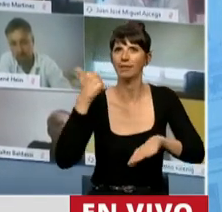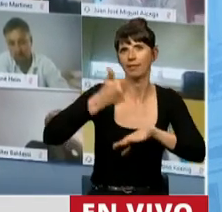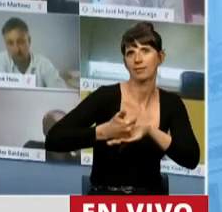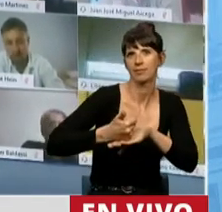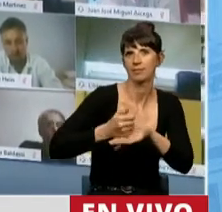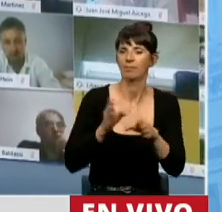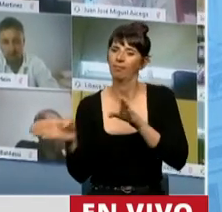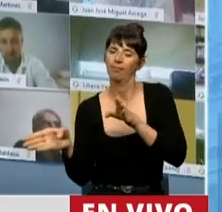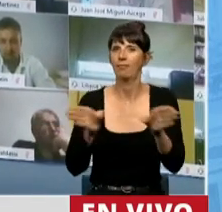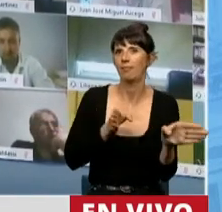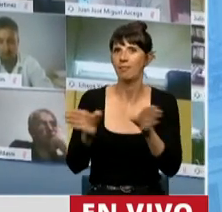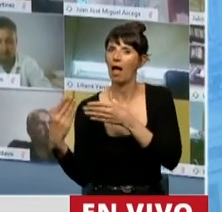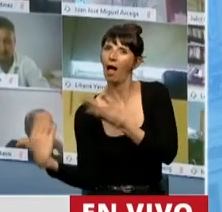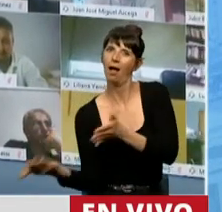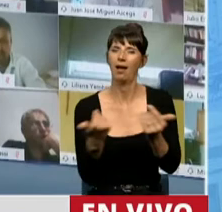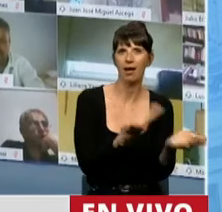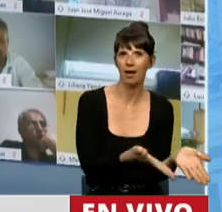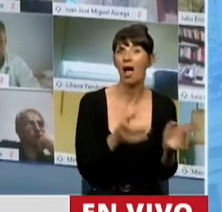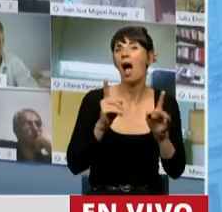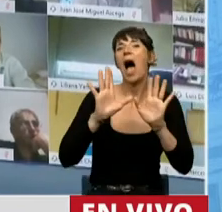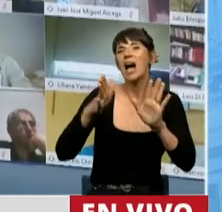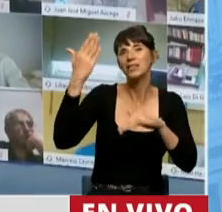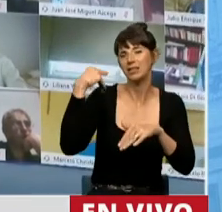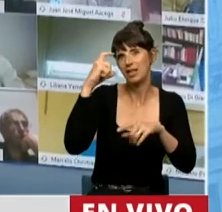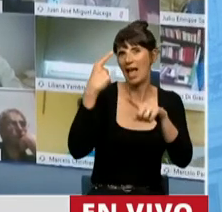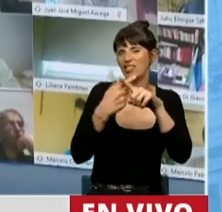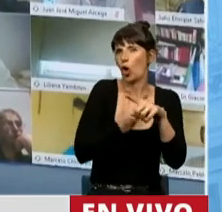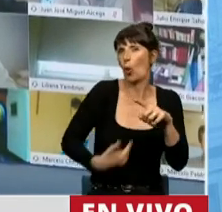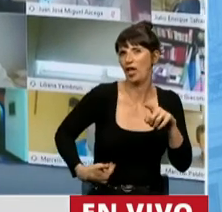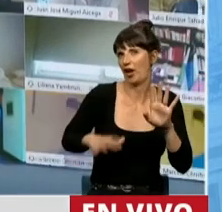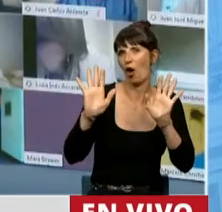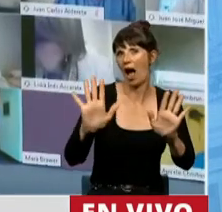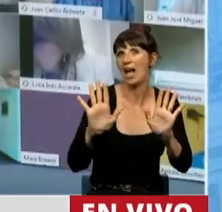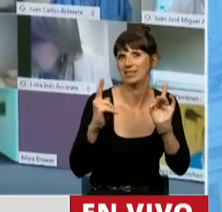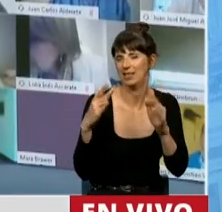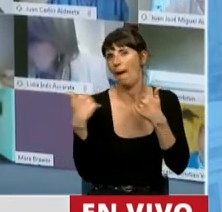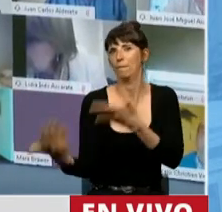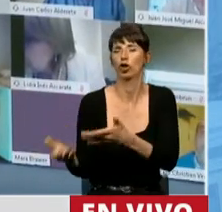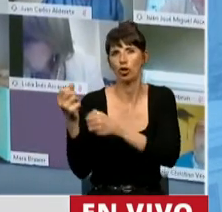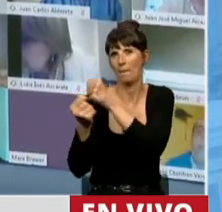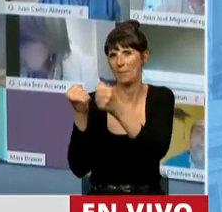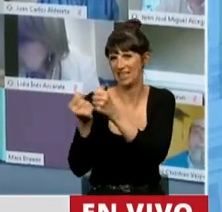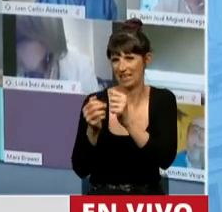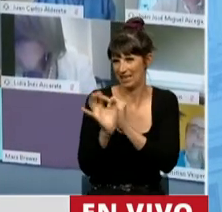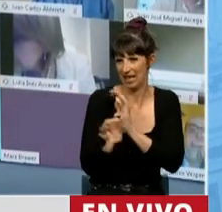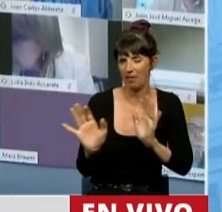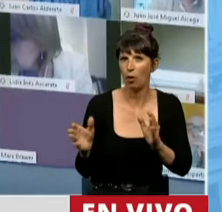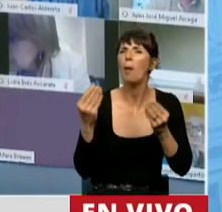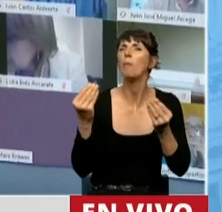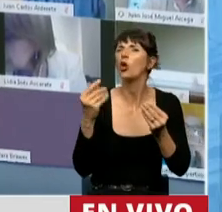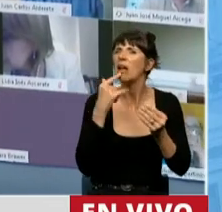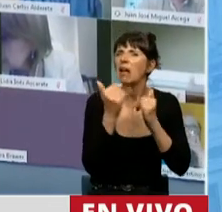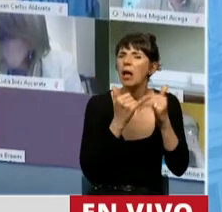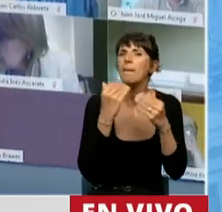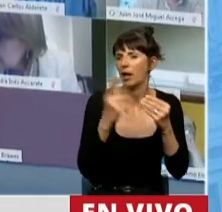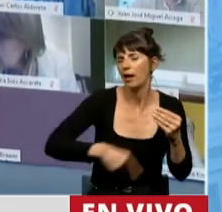dos lados del mostrador, un común denominador del gobierno anterior. ¿Y por qué traigo esta colación en este momento? Bueno, por una cuestión de memoria reciente